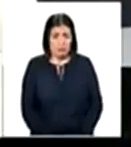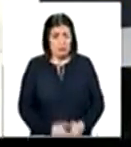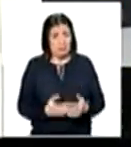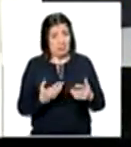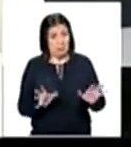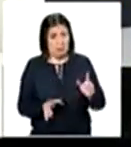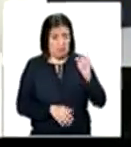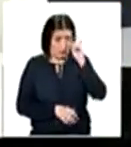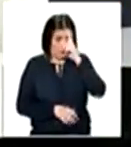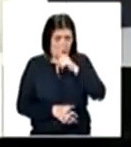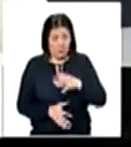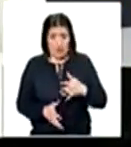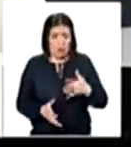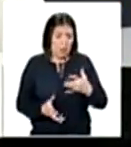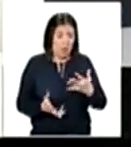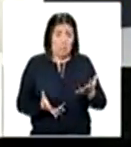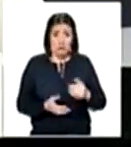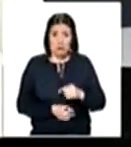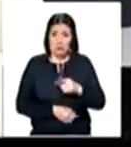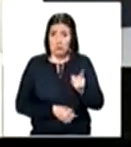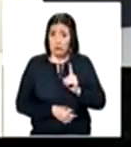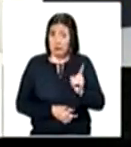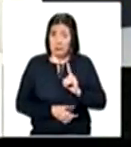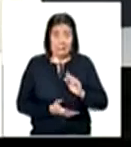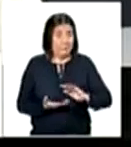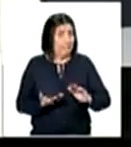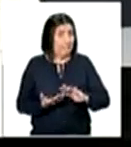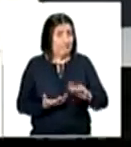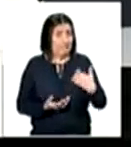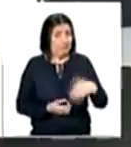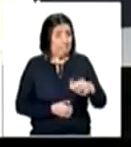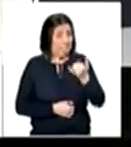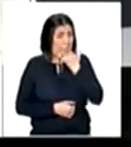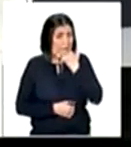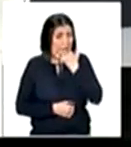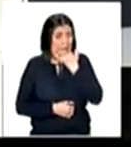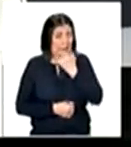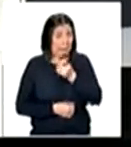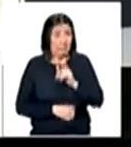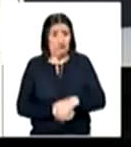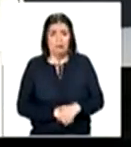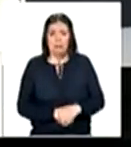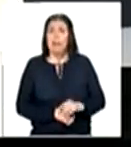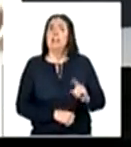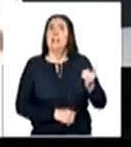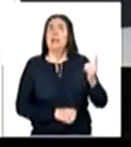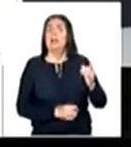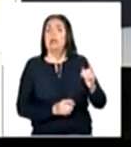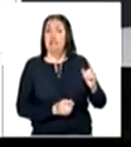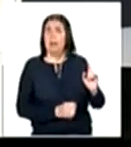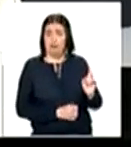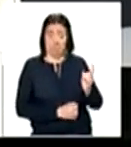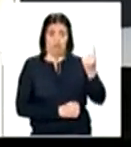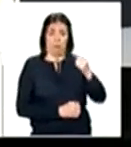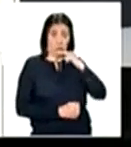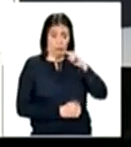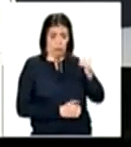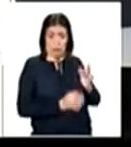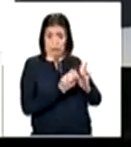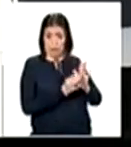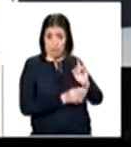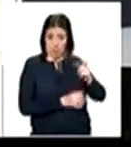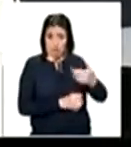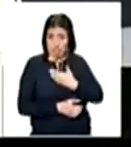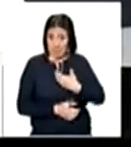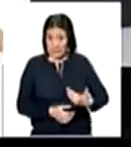Prácticamente era difícil respirar cuando uno entraba. No le perdonaron tremendo error. La primera dama de Puerto Rico, Beatriz Rosselló,